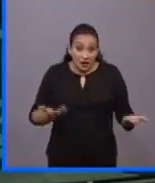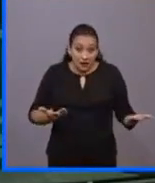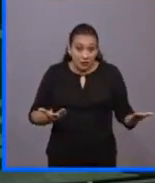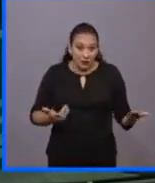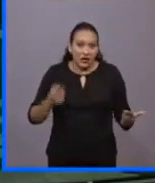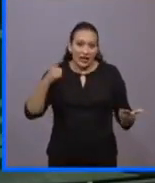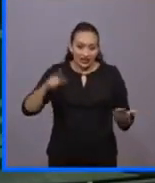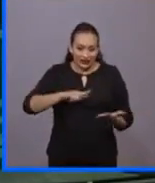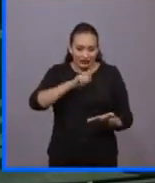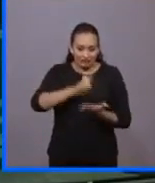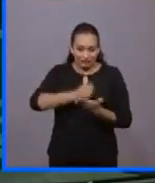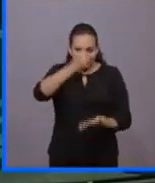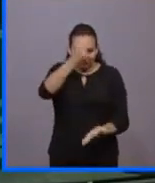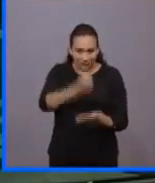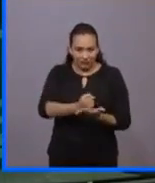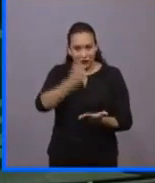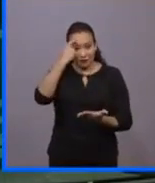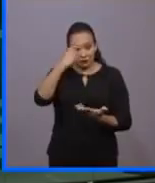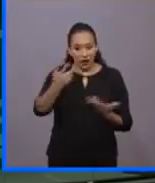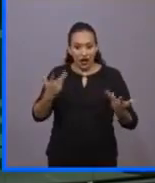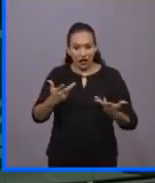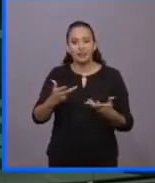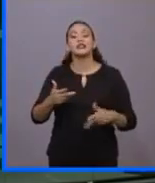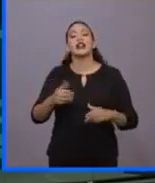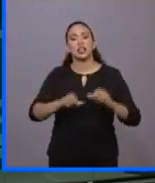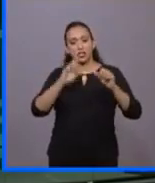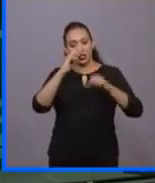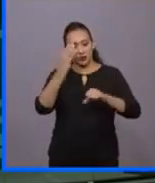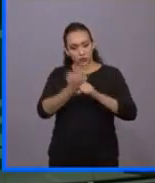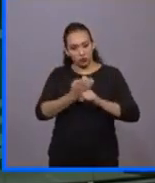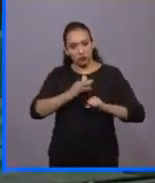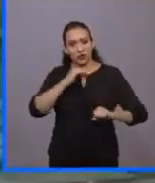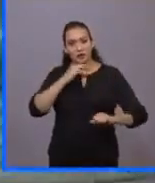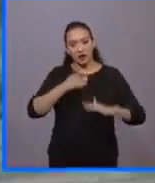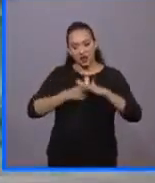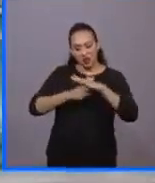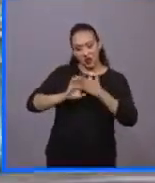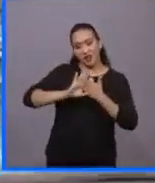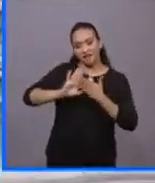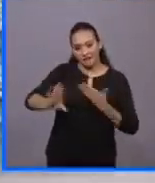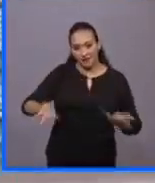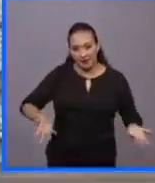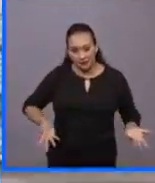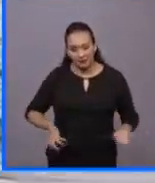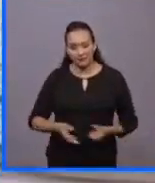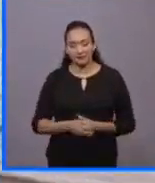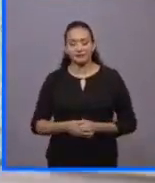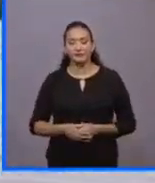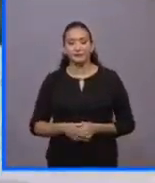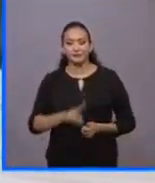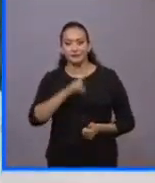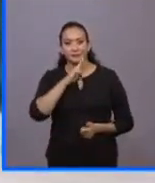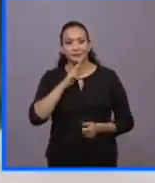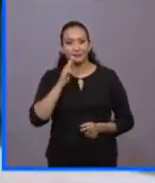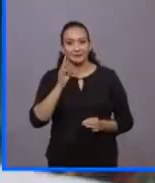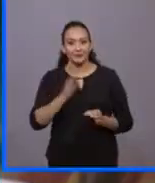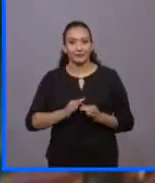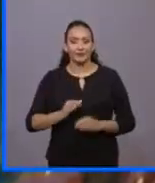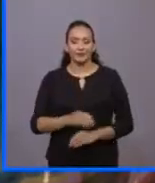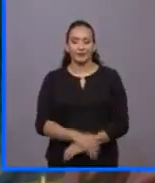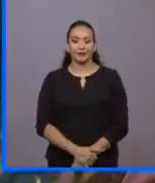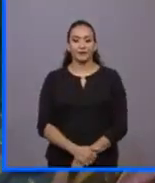que da sustento a la legislación secundaria en la materia. Para el canal del Poder Judicial de la